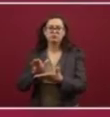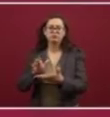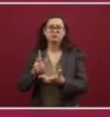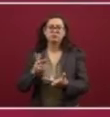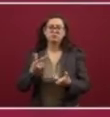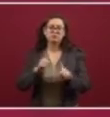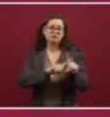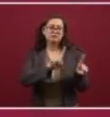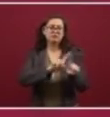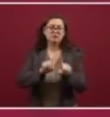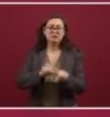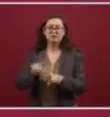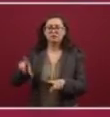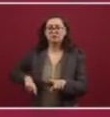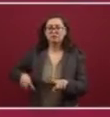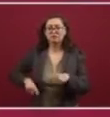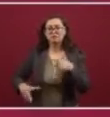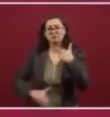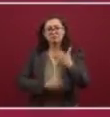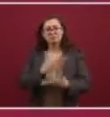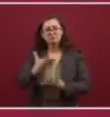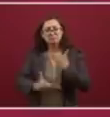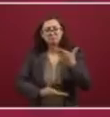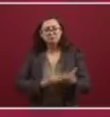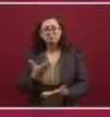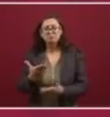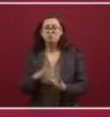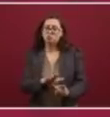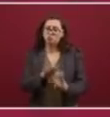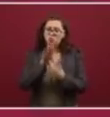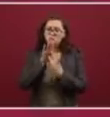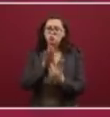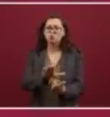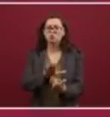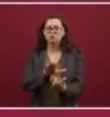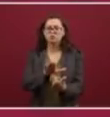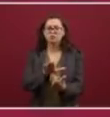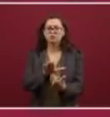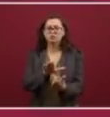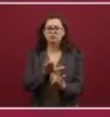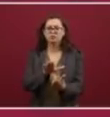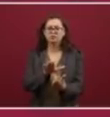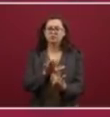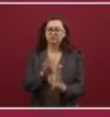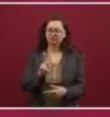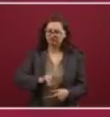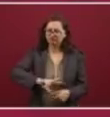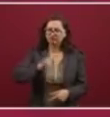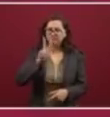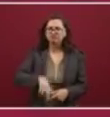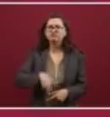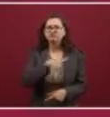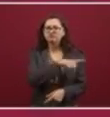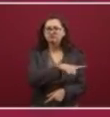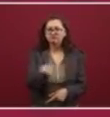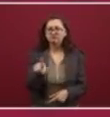servidores públicos a los que se les demostró que estaban